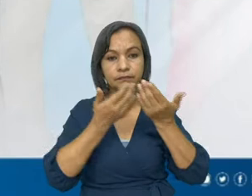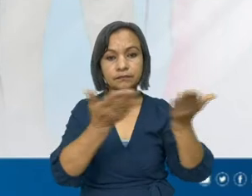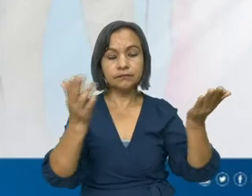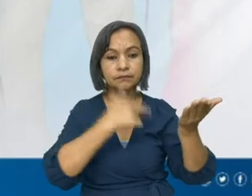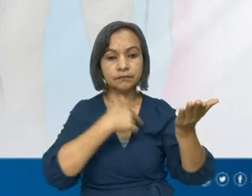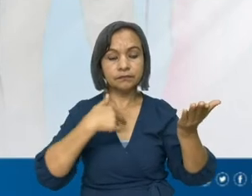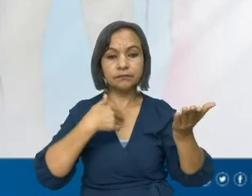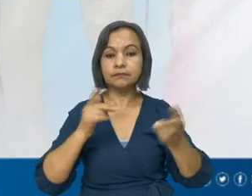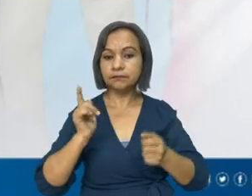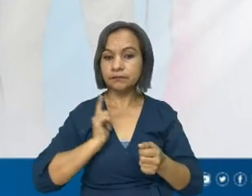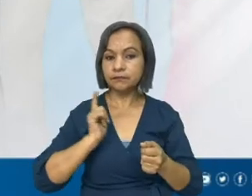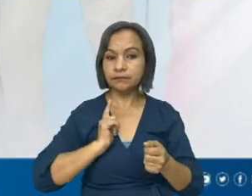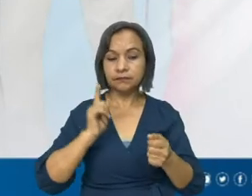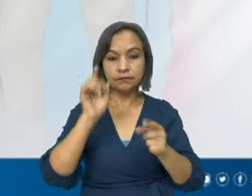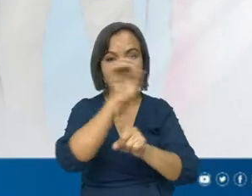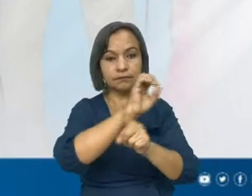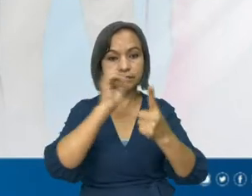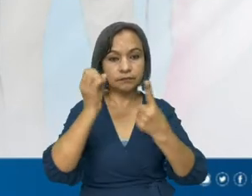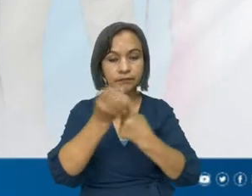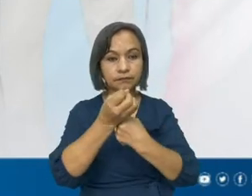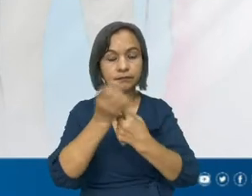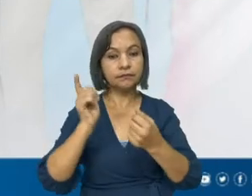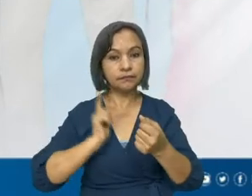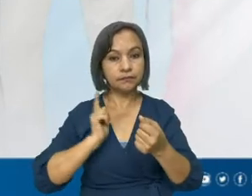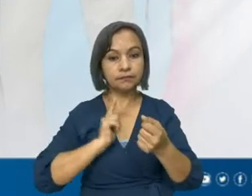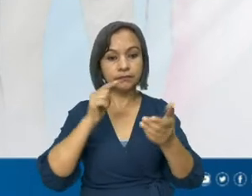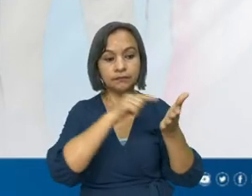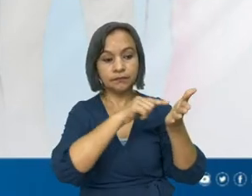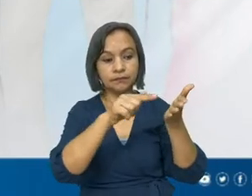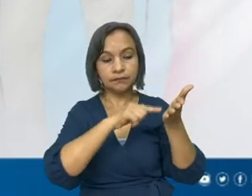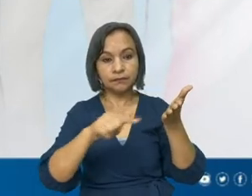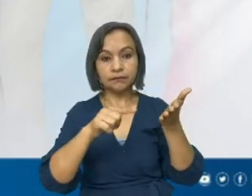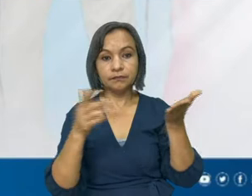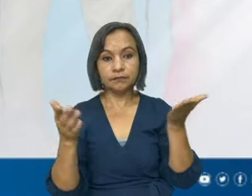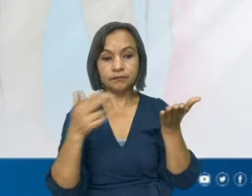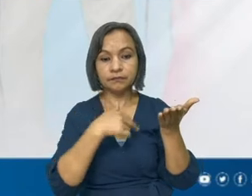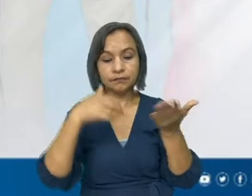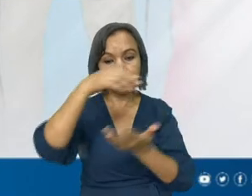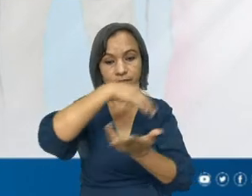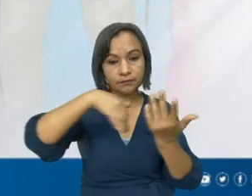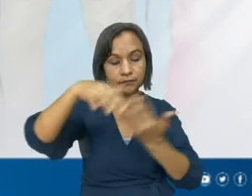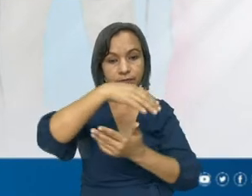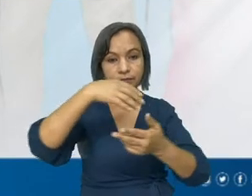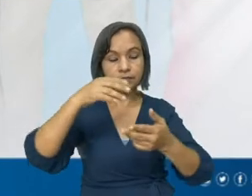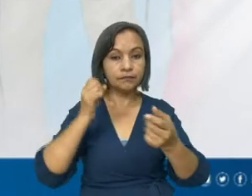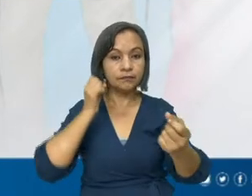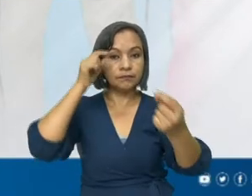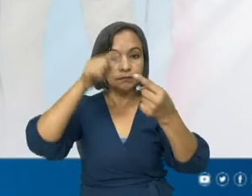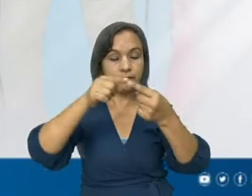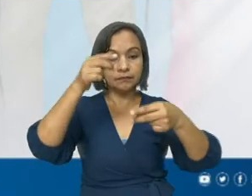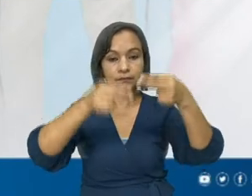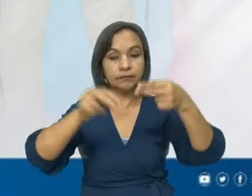que se brinda con los organismos que están monitoreando estos sistemas y que está relacionado al objetivo número 6